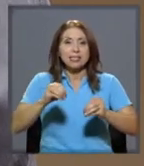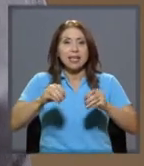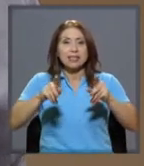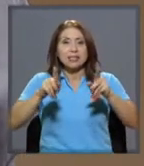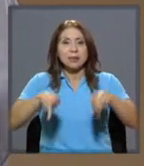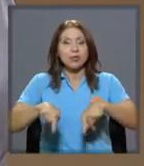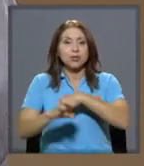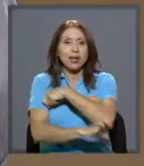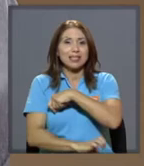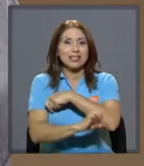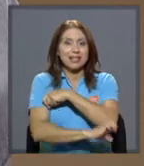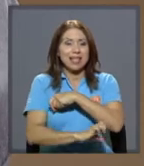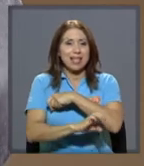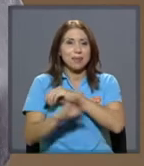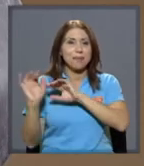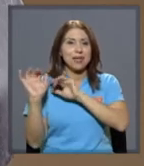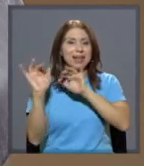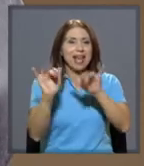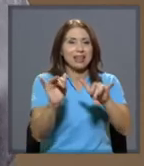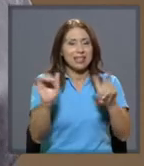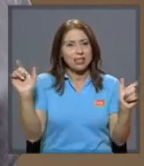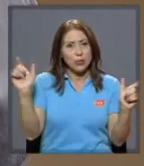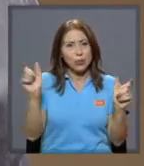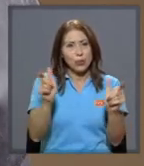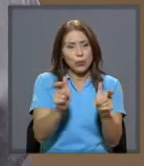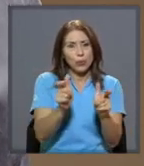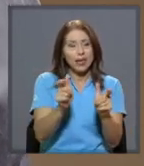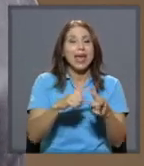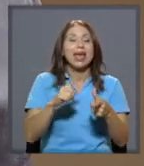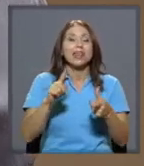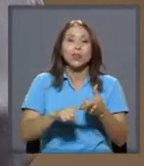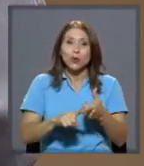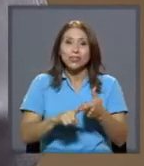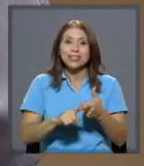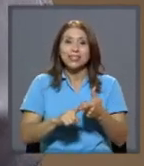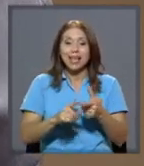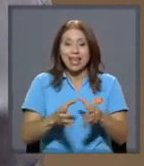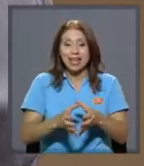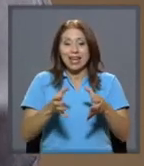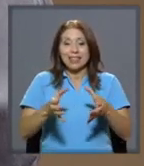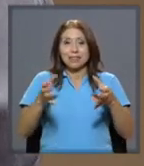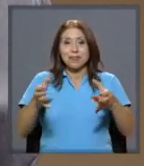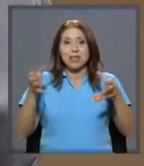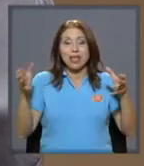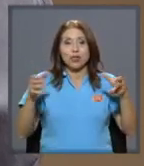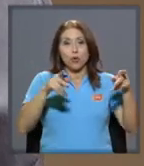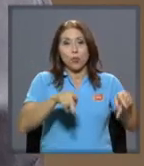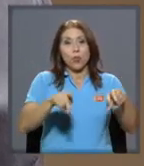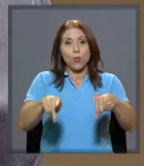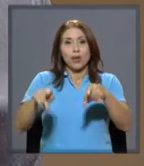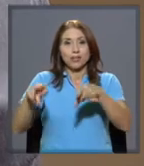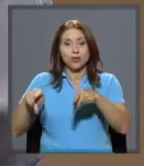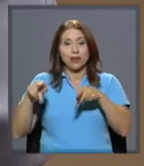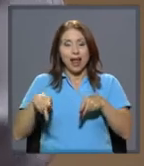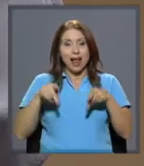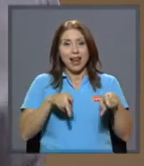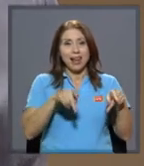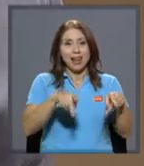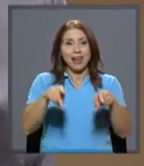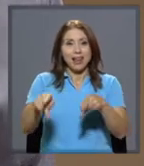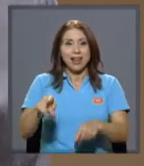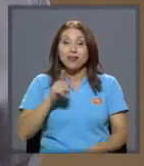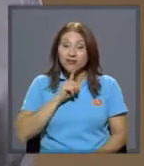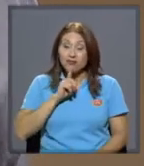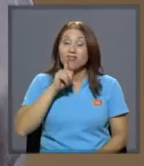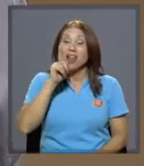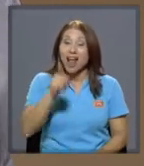eran relativamente bajas. Uh-huh. Entonces, el crecimiento poblacional básicamente se debía a que se tenía una realmente